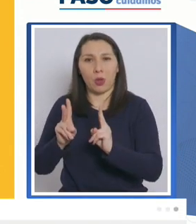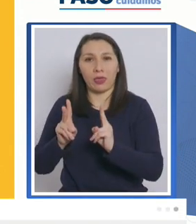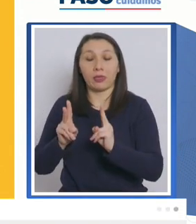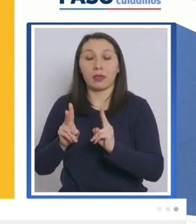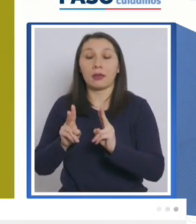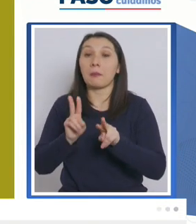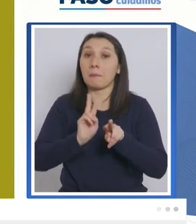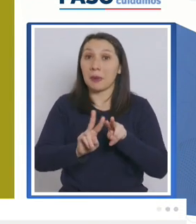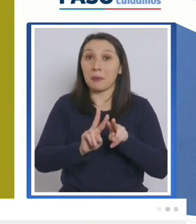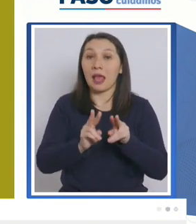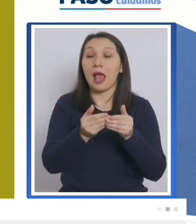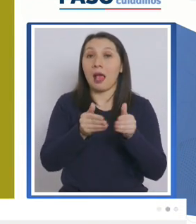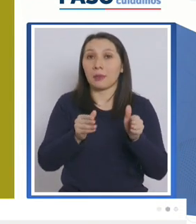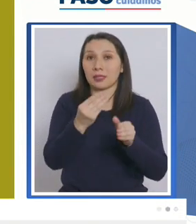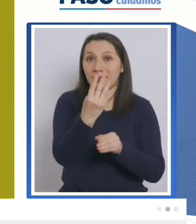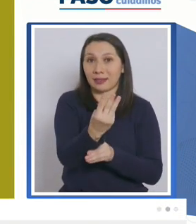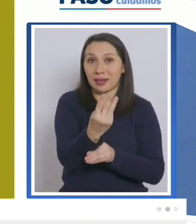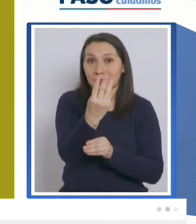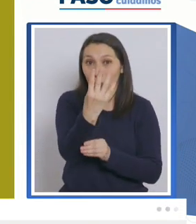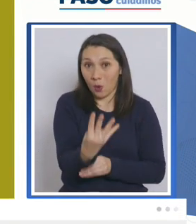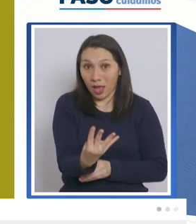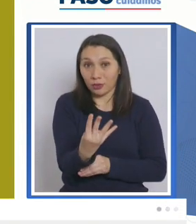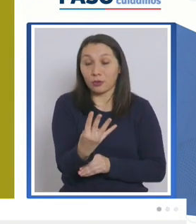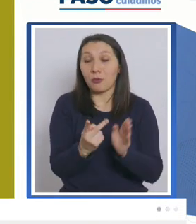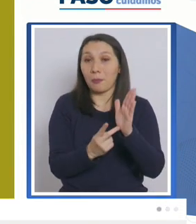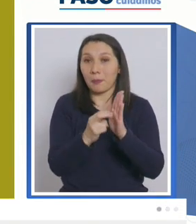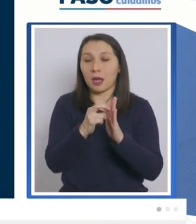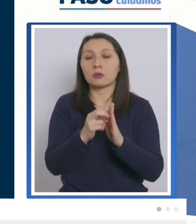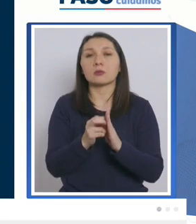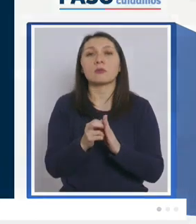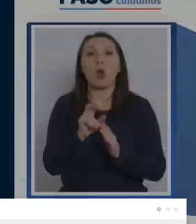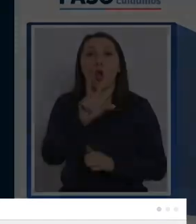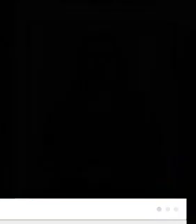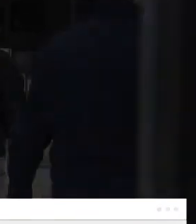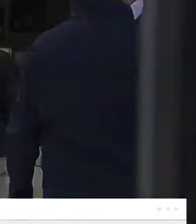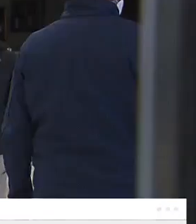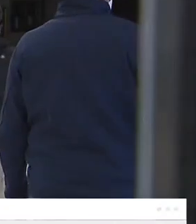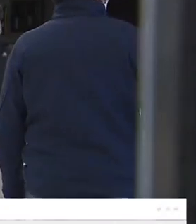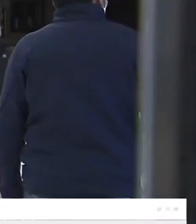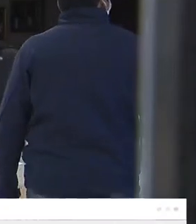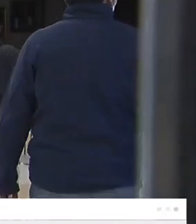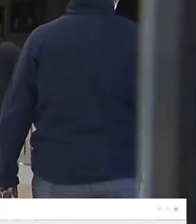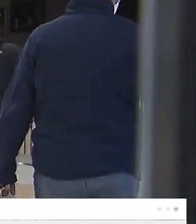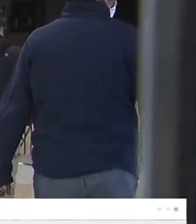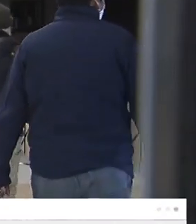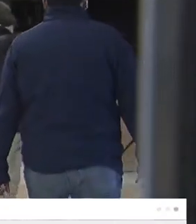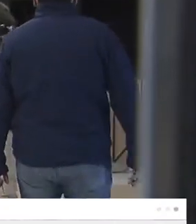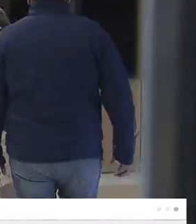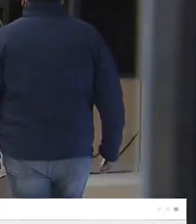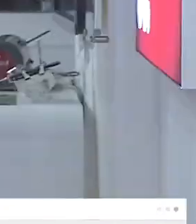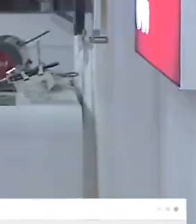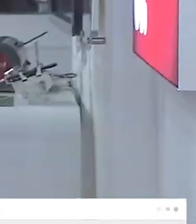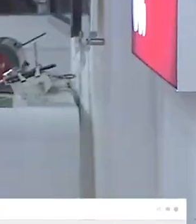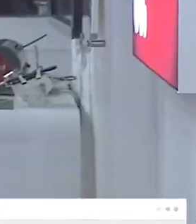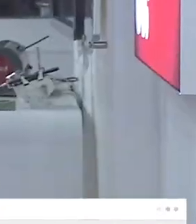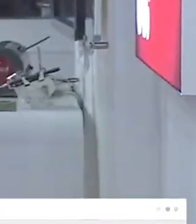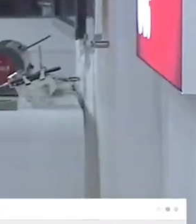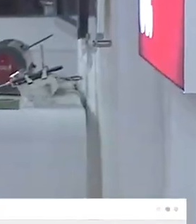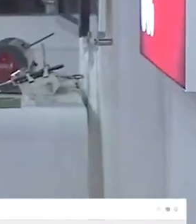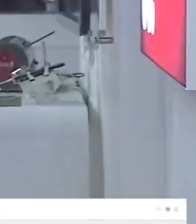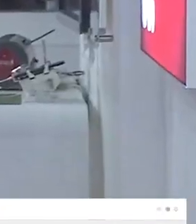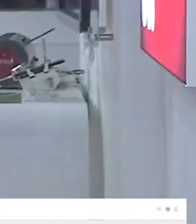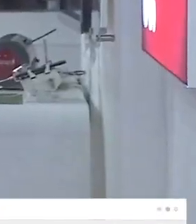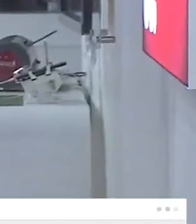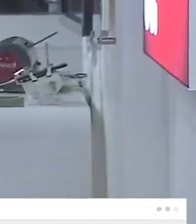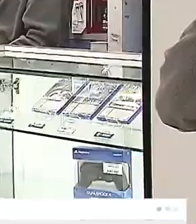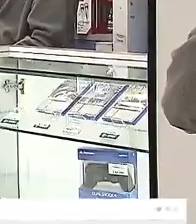Mientras que en preparación y apertura se permitirá un aforo de una persona cada 8 metros cuadrados. Nuevas reglas para distintos sectores de la economía